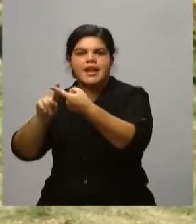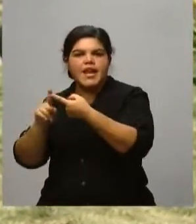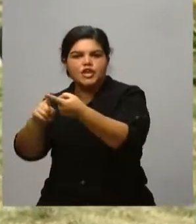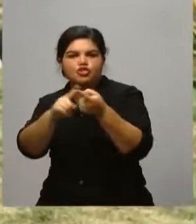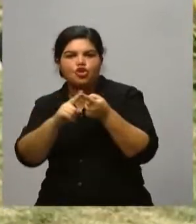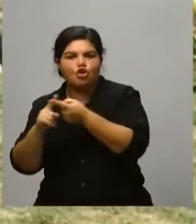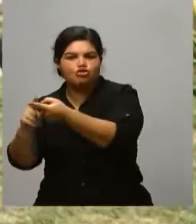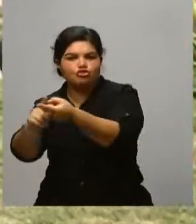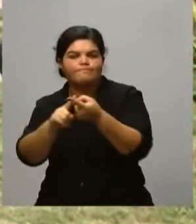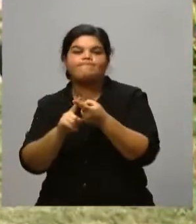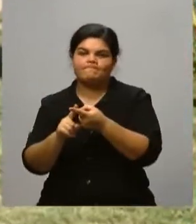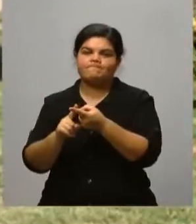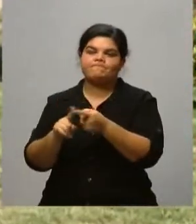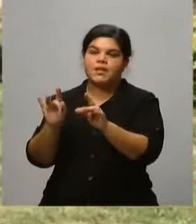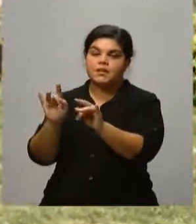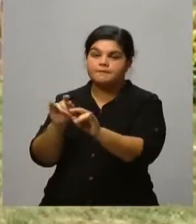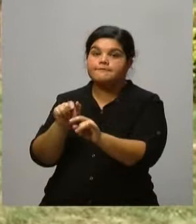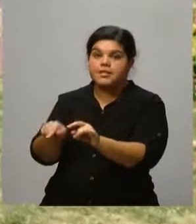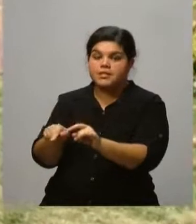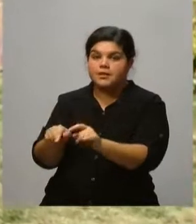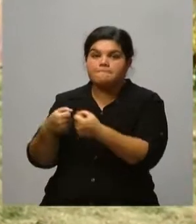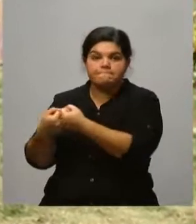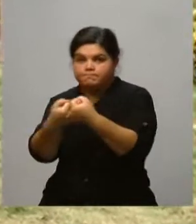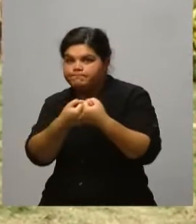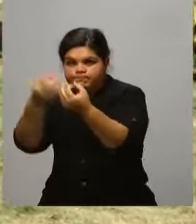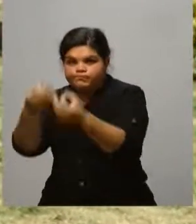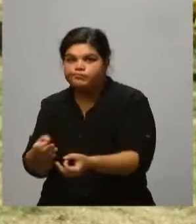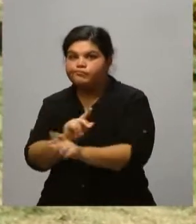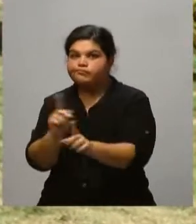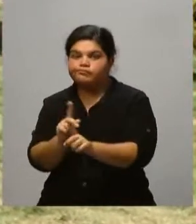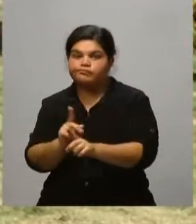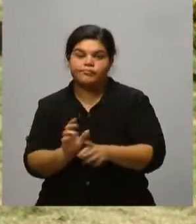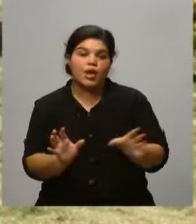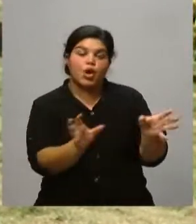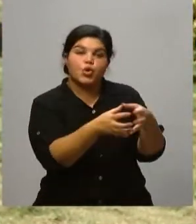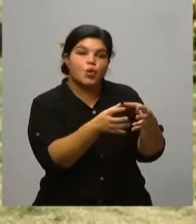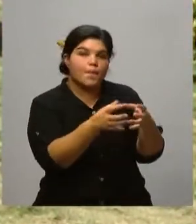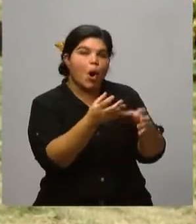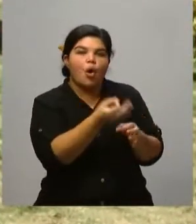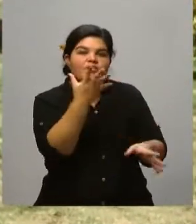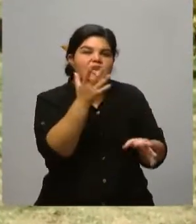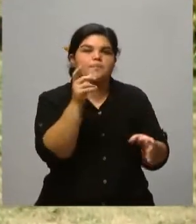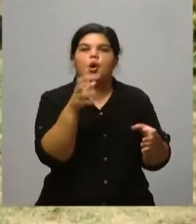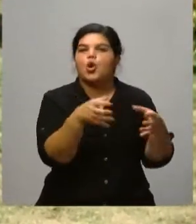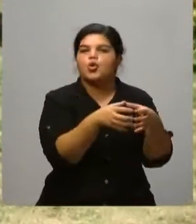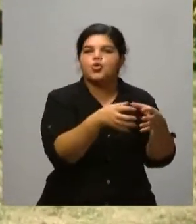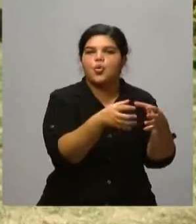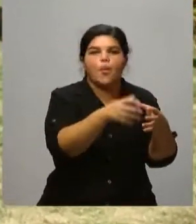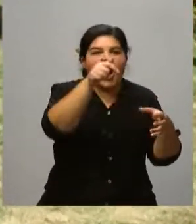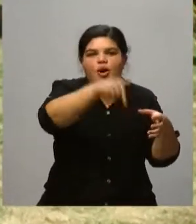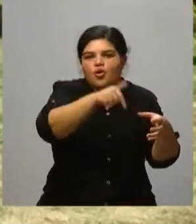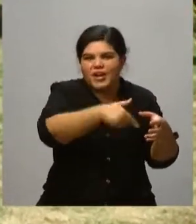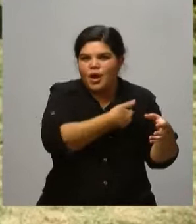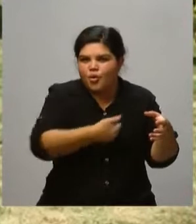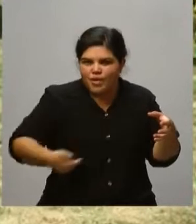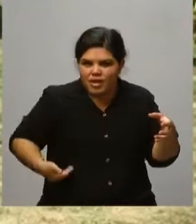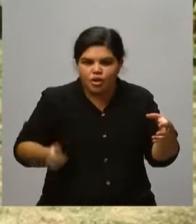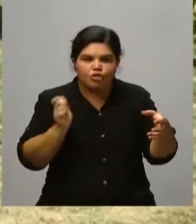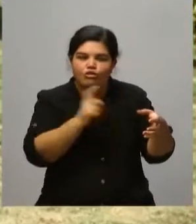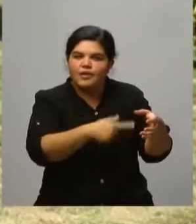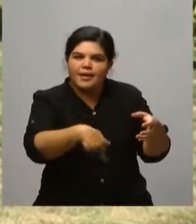los que le prepararon el terreno a nivel nacional al PRO para que él se pudiera imponerse en esas elecciones. Entonces hay